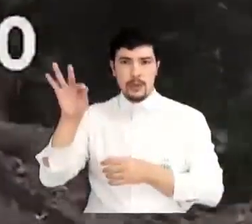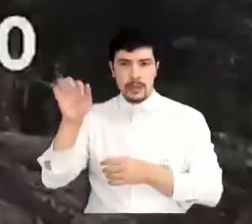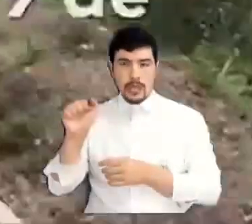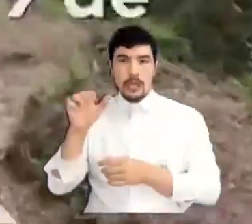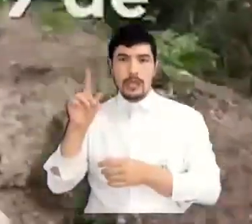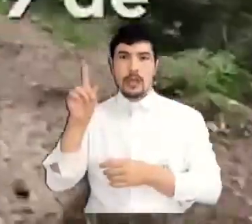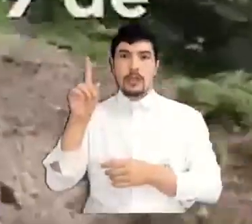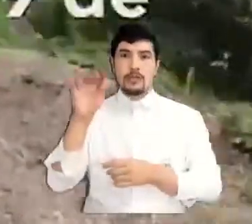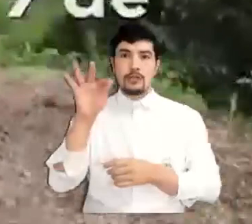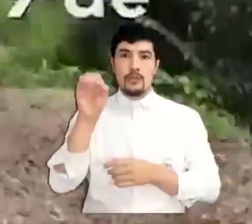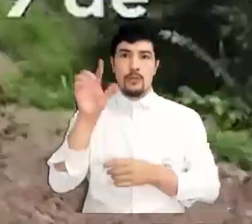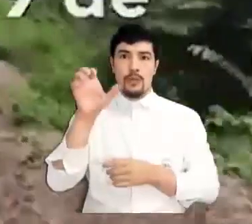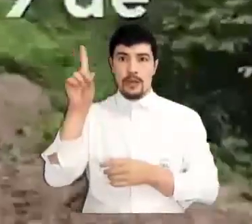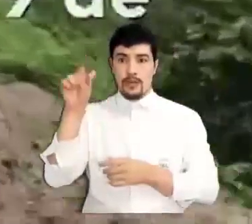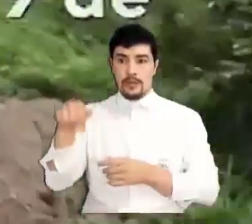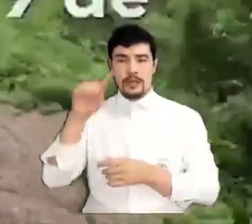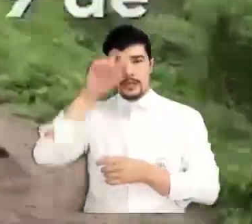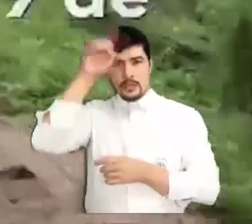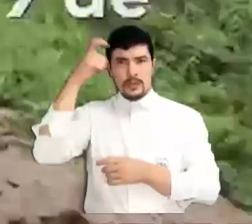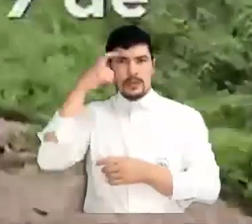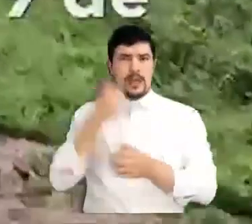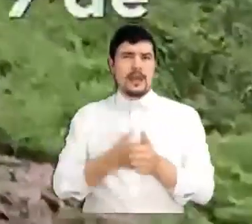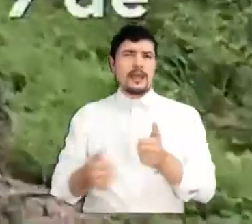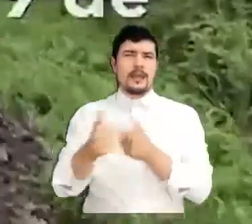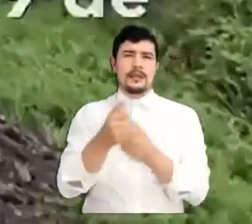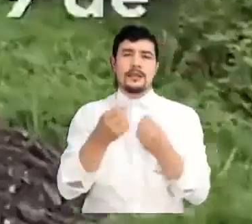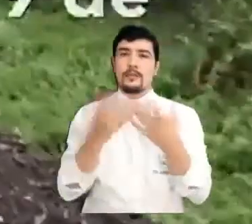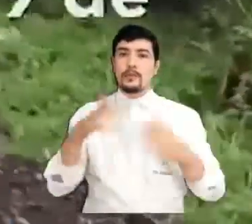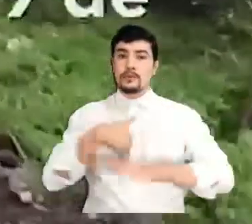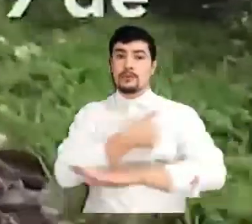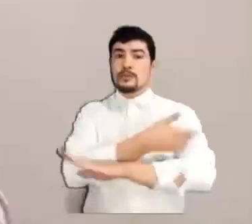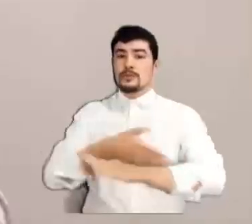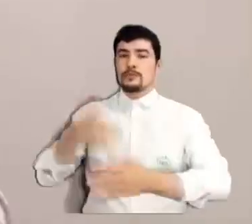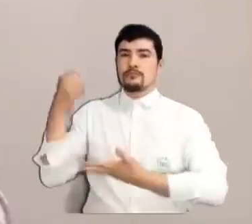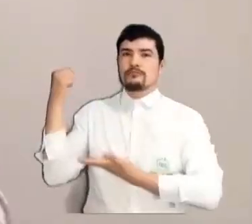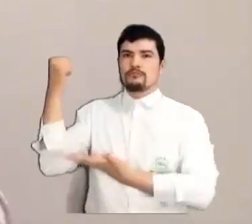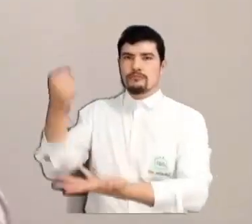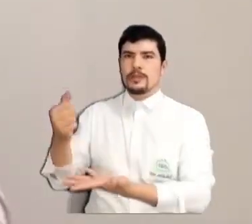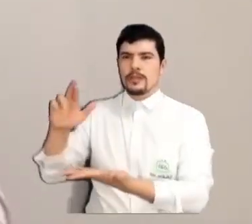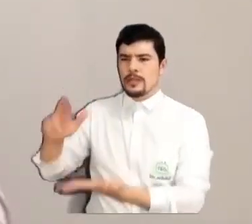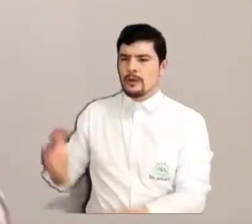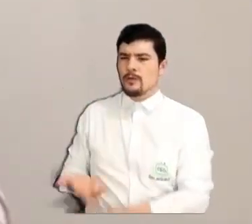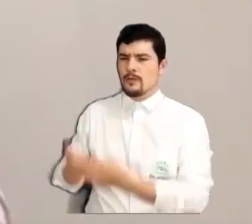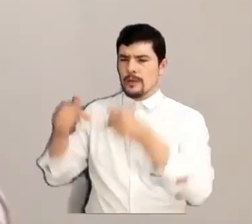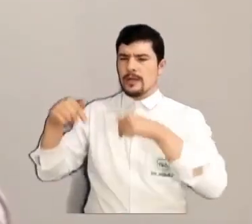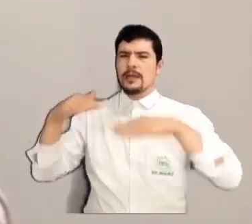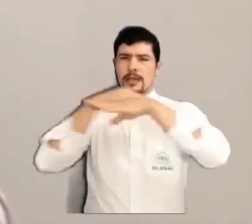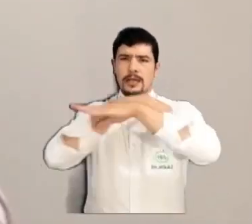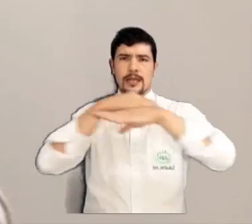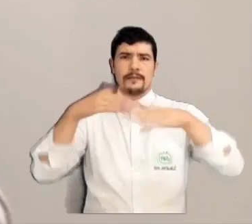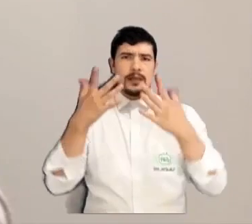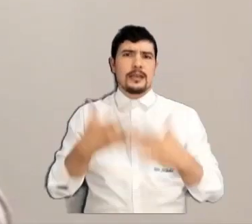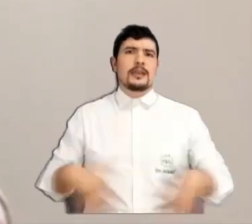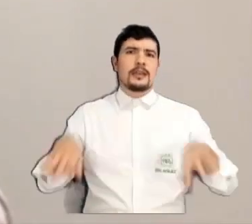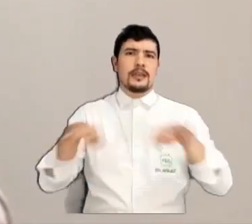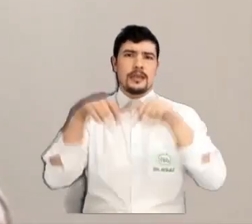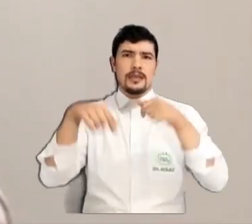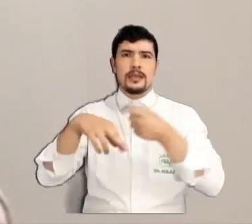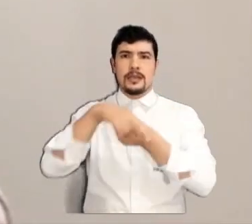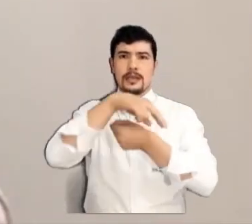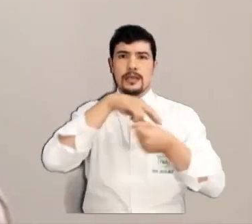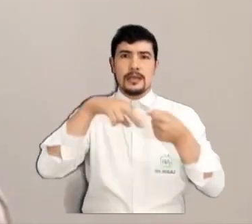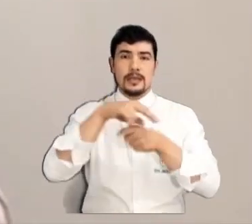la recuperación de estas vías de importancia para la región. Se ha tomado la decisión de suspender todos los contratos de obra,